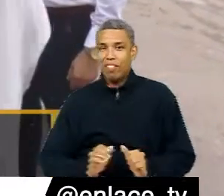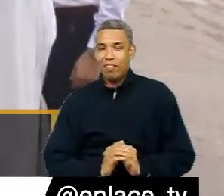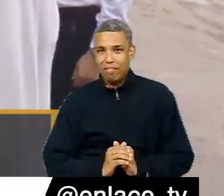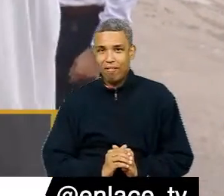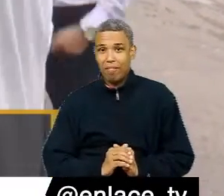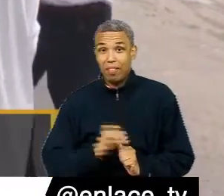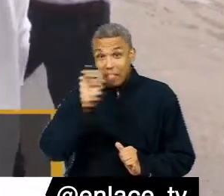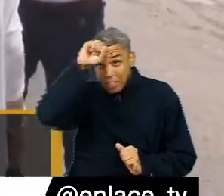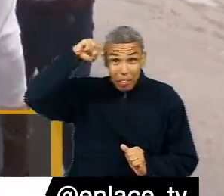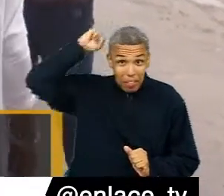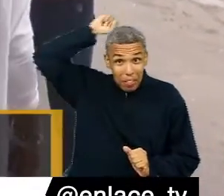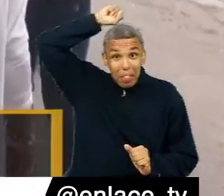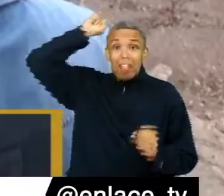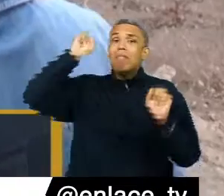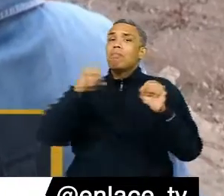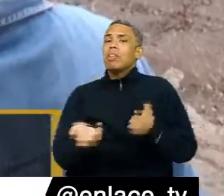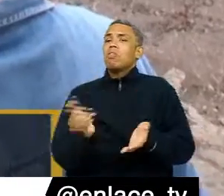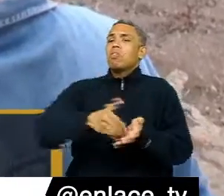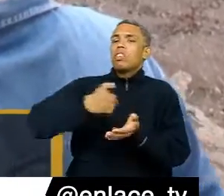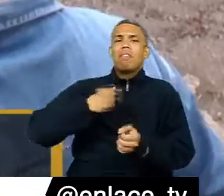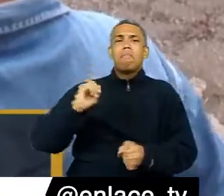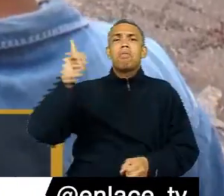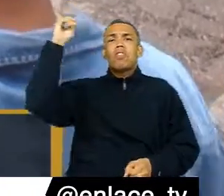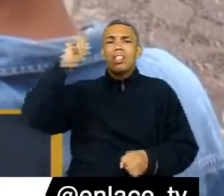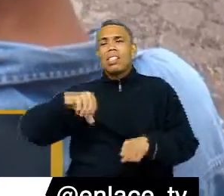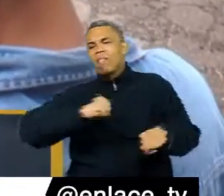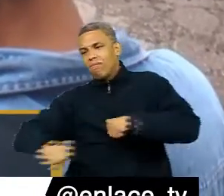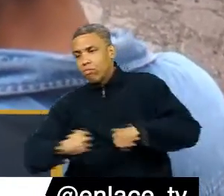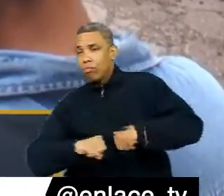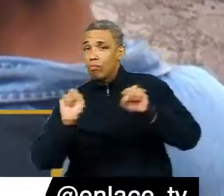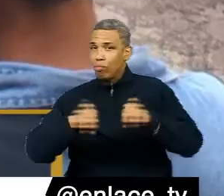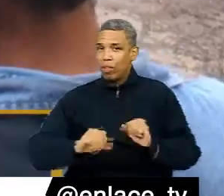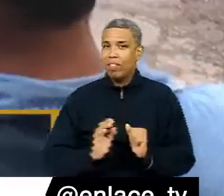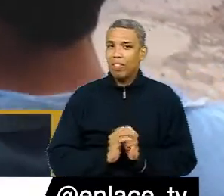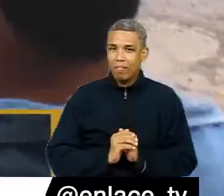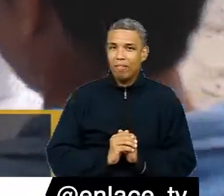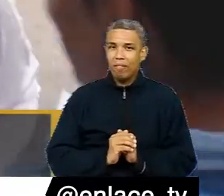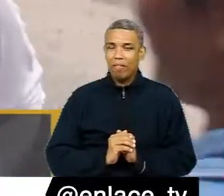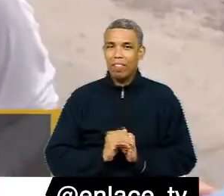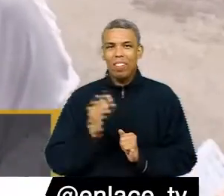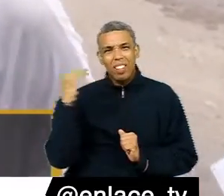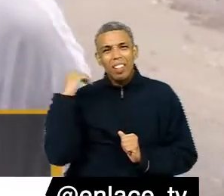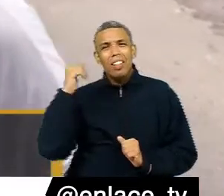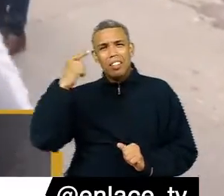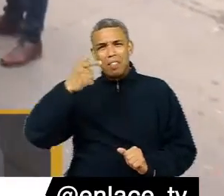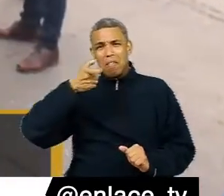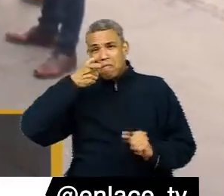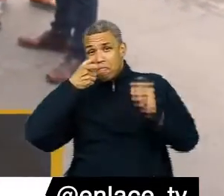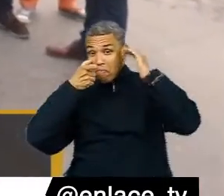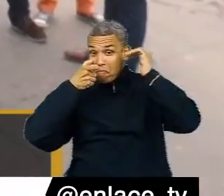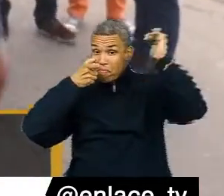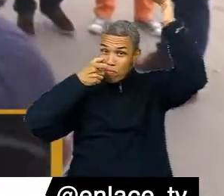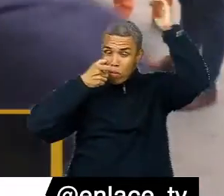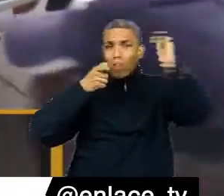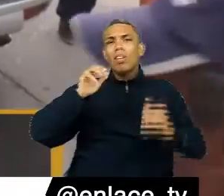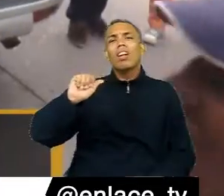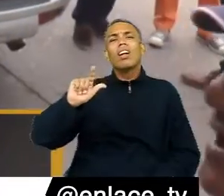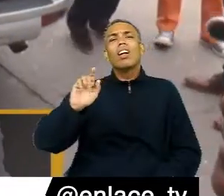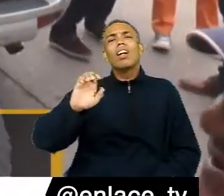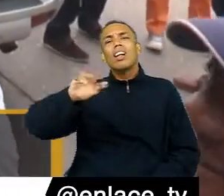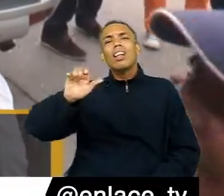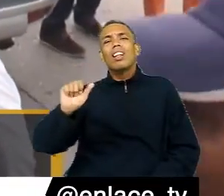Córdoba revive para el ejercicio de la política, puesto que le fueron revocadas las dos sanciones que el procurador Alejandro Ordóñez le había impuesto, una por la